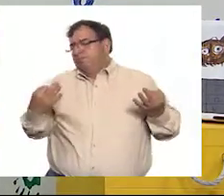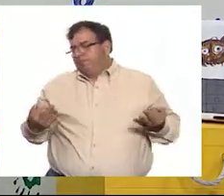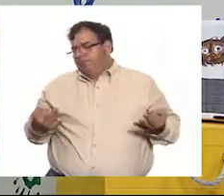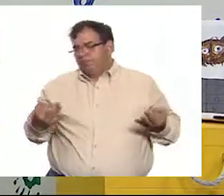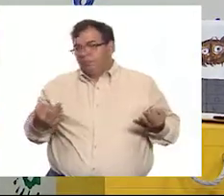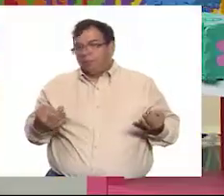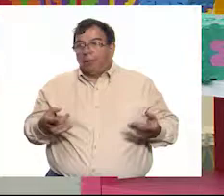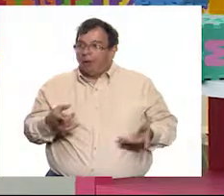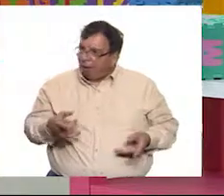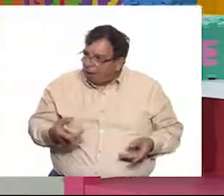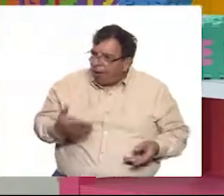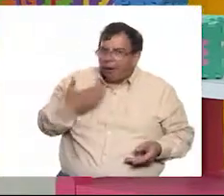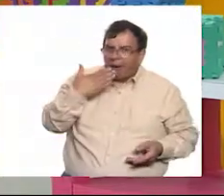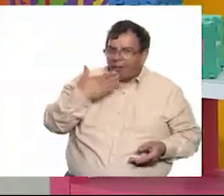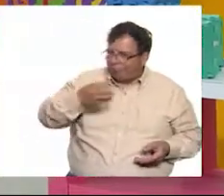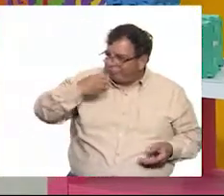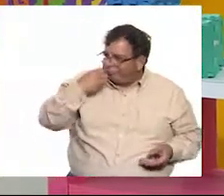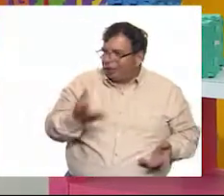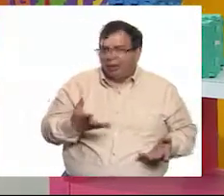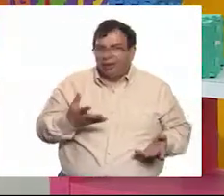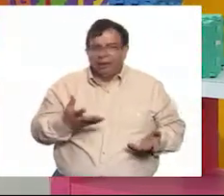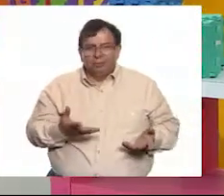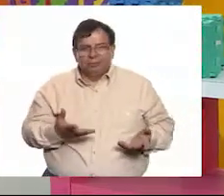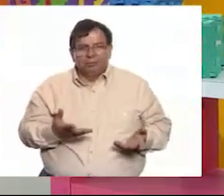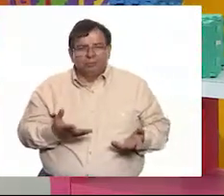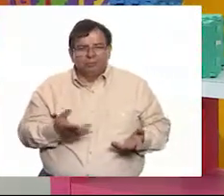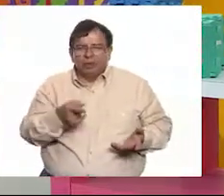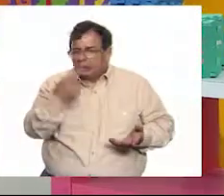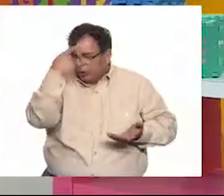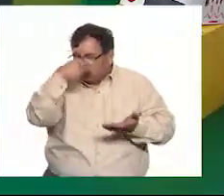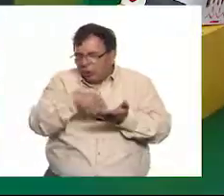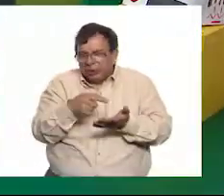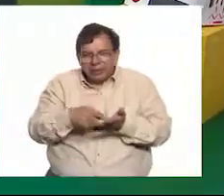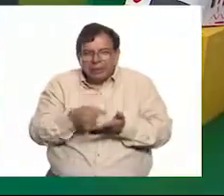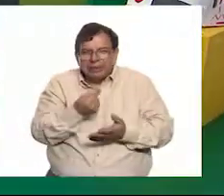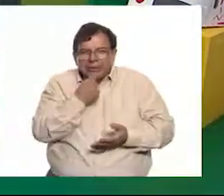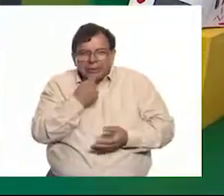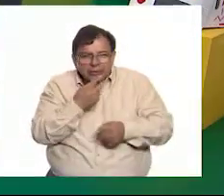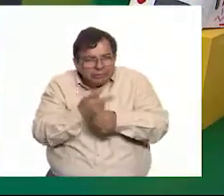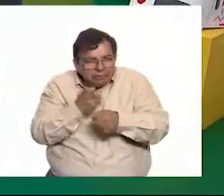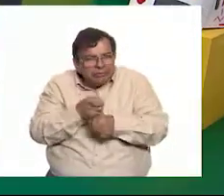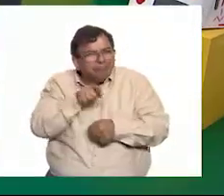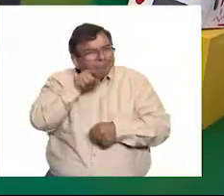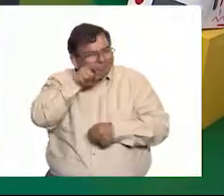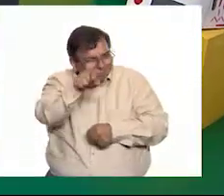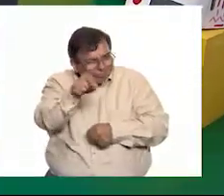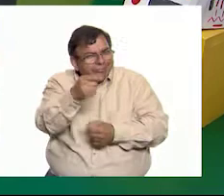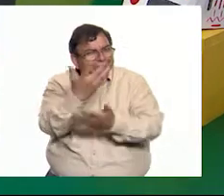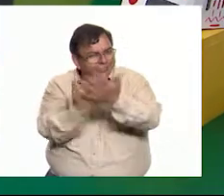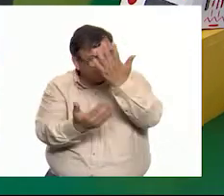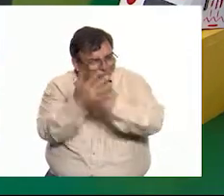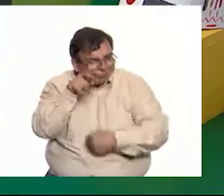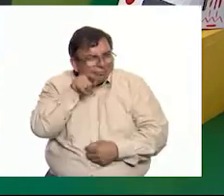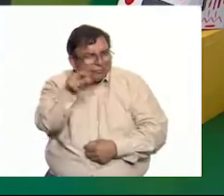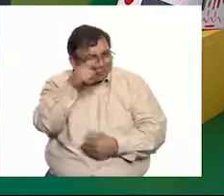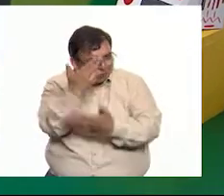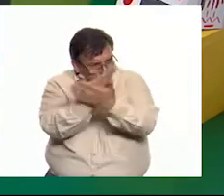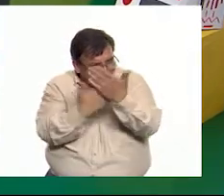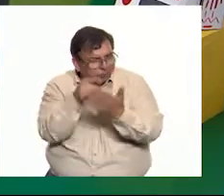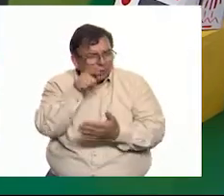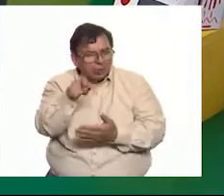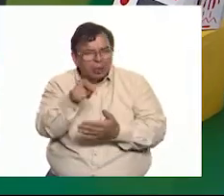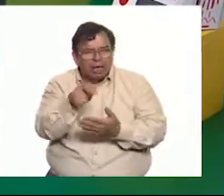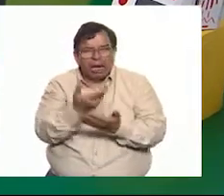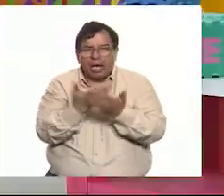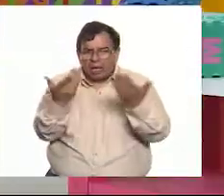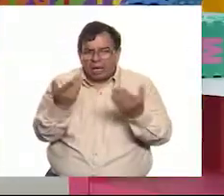eso está bien padre. Oigan, y yo creo que sería bueno invitar a las niñas y a los niños a que ellos hagan también sus propios mandalas y sus dibujos. Así que